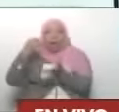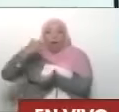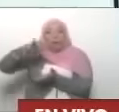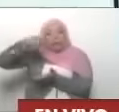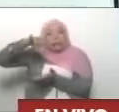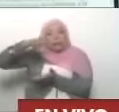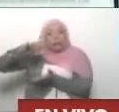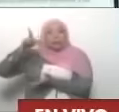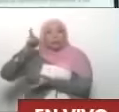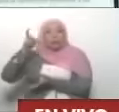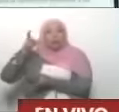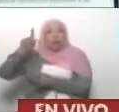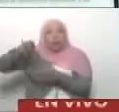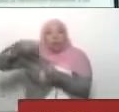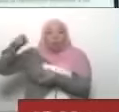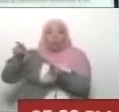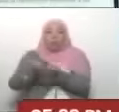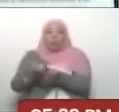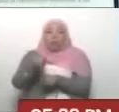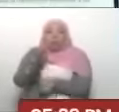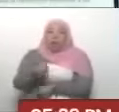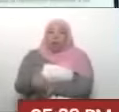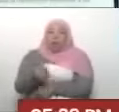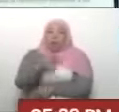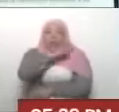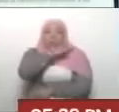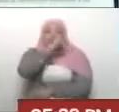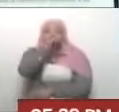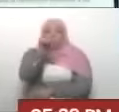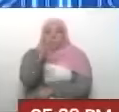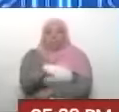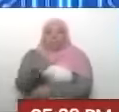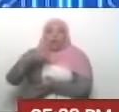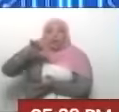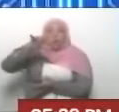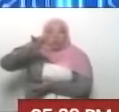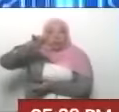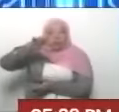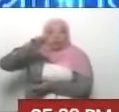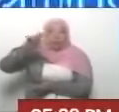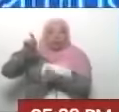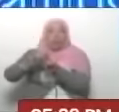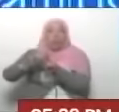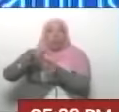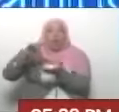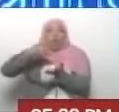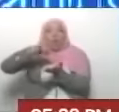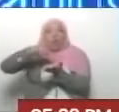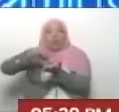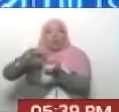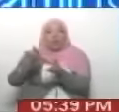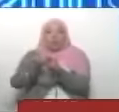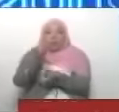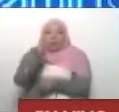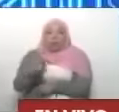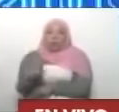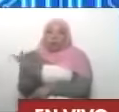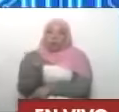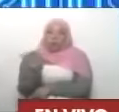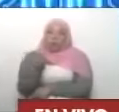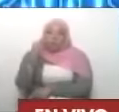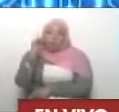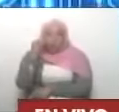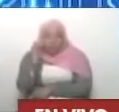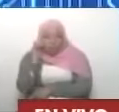de Discord. Zuckerberg también dueño de Instagram. Instagram y WhatsApp. Y WhatsApp. Y WhatsApp. O sea, tiene